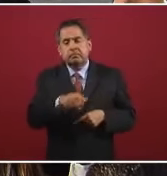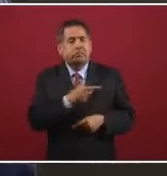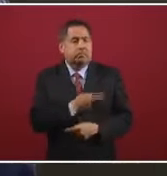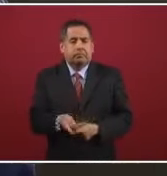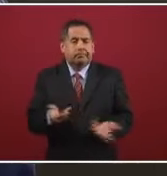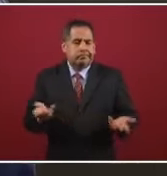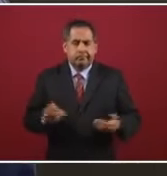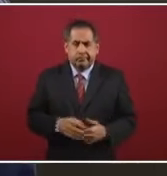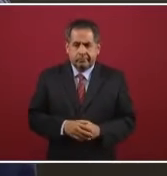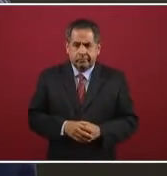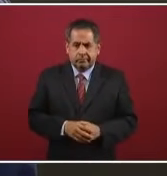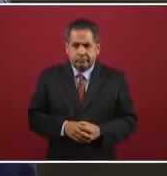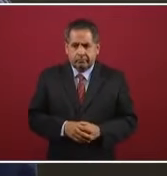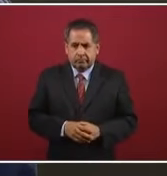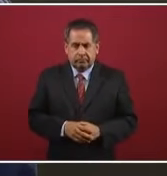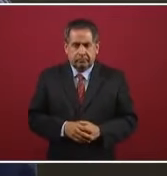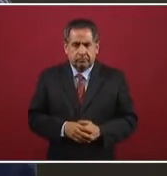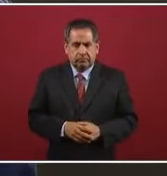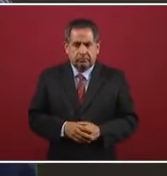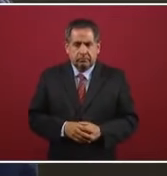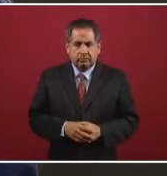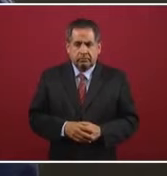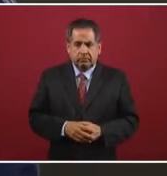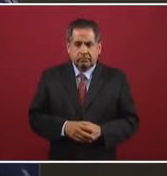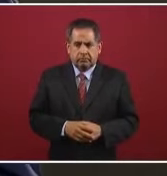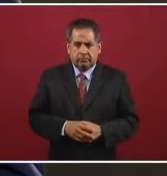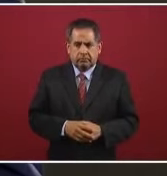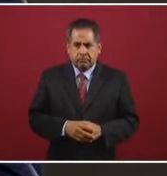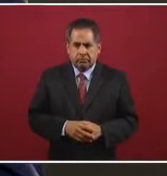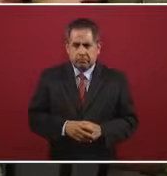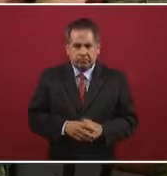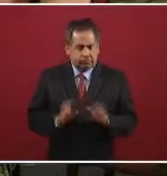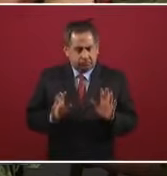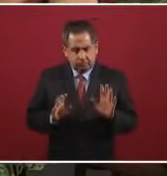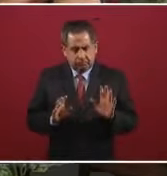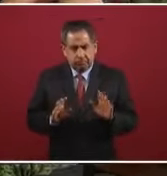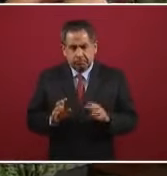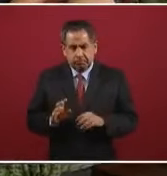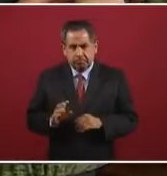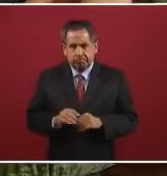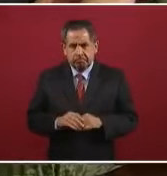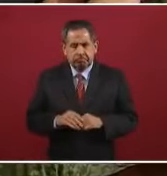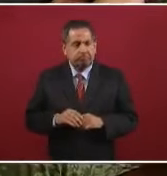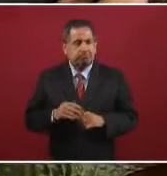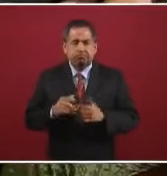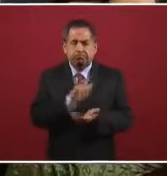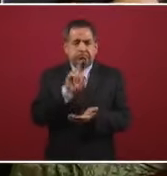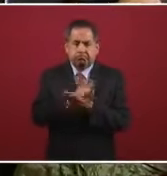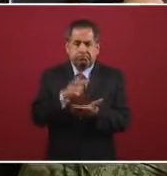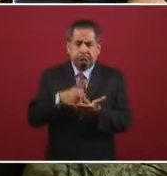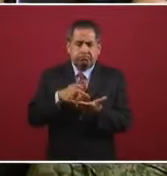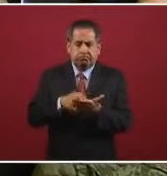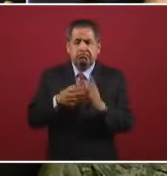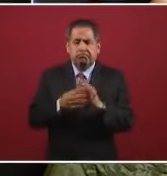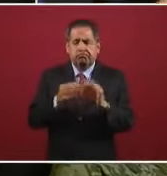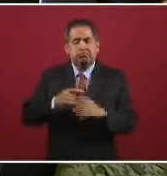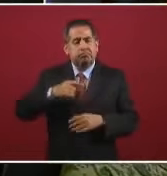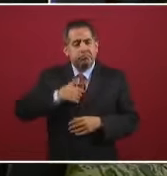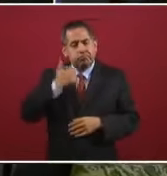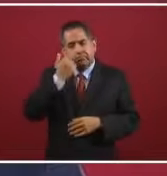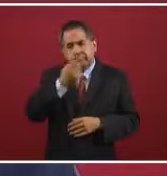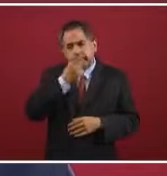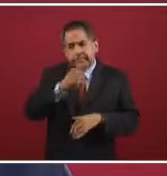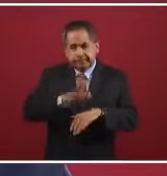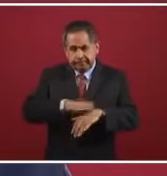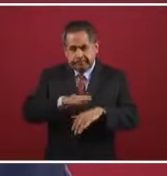pobre. Pero hay menores de edad, ¿qué van a pasar con esos niños? Eso se actúa de conformidad con la ley. Yo lo que quiero